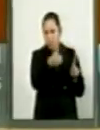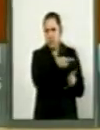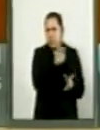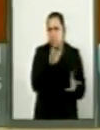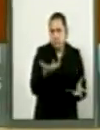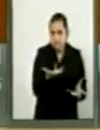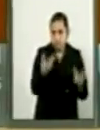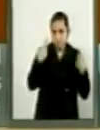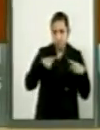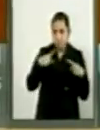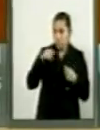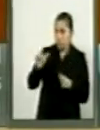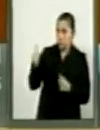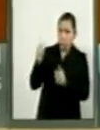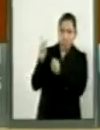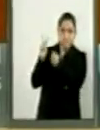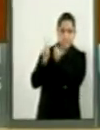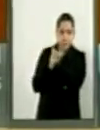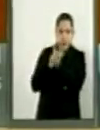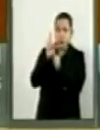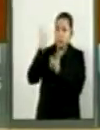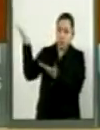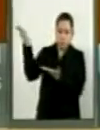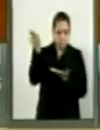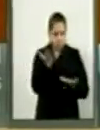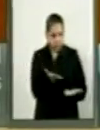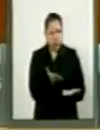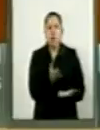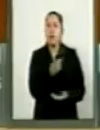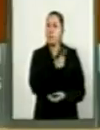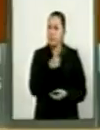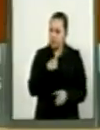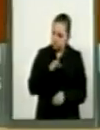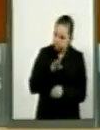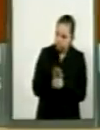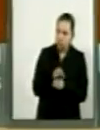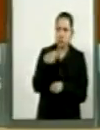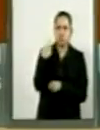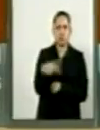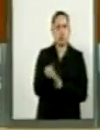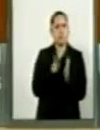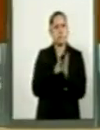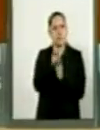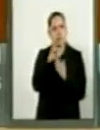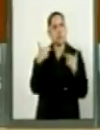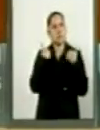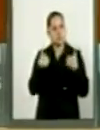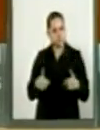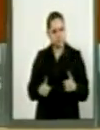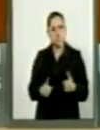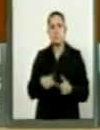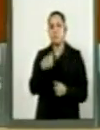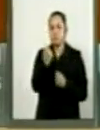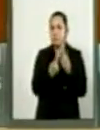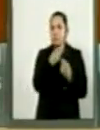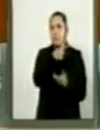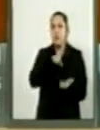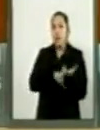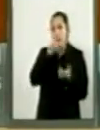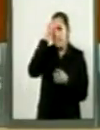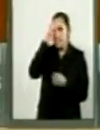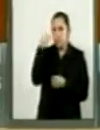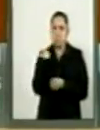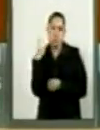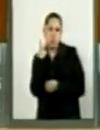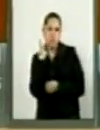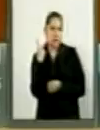tengan plenamente reconocidos sus derechos humanos y puedan ejercerlos más allá de los límites que impone la coyuntura política